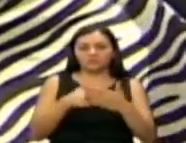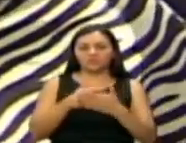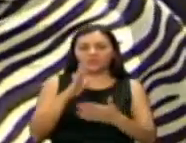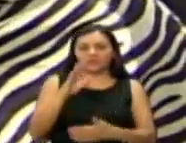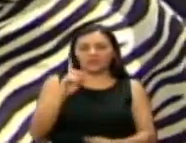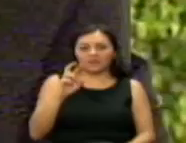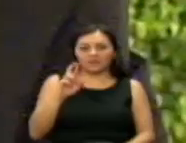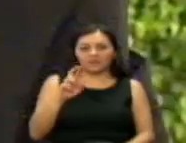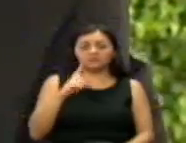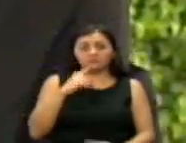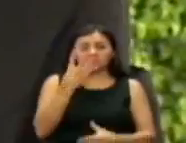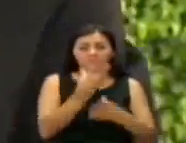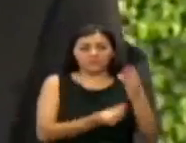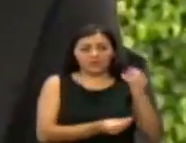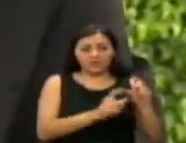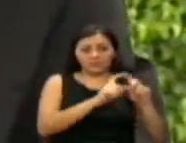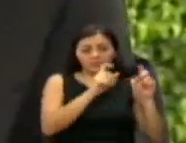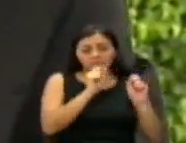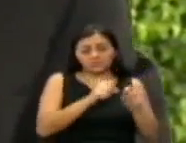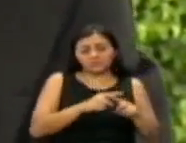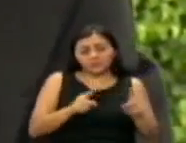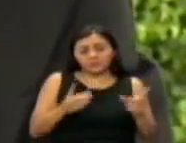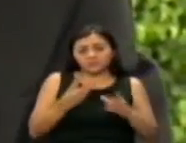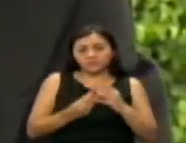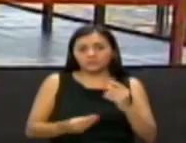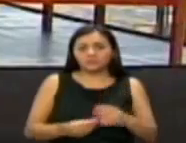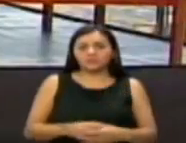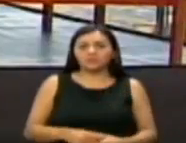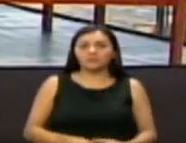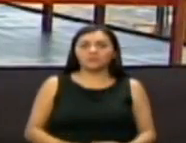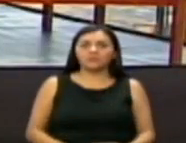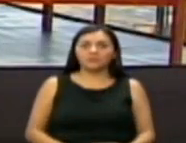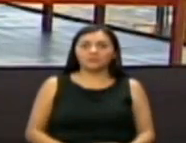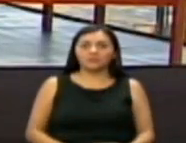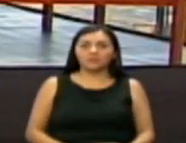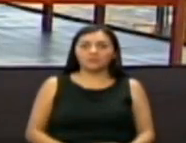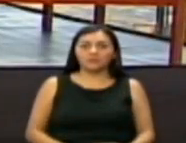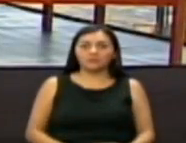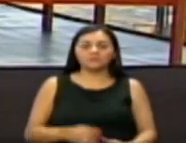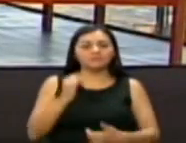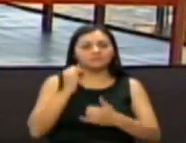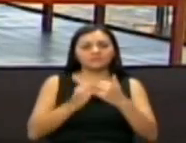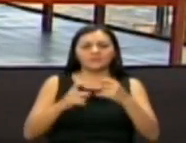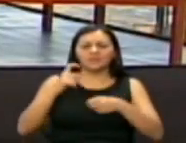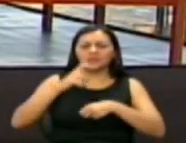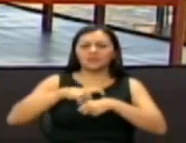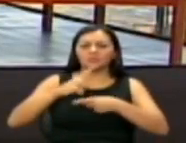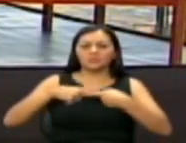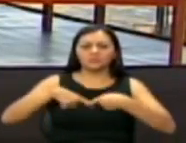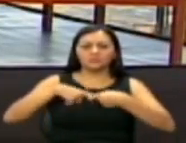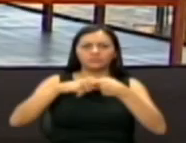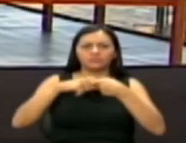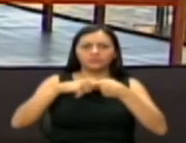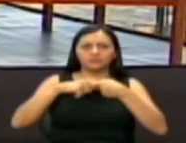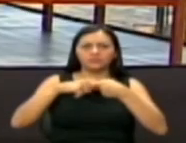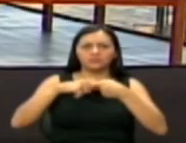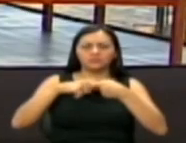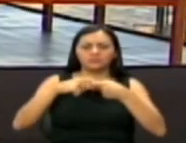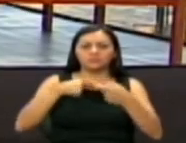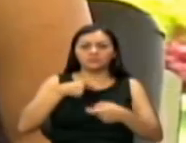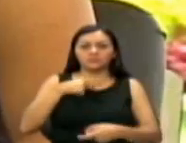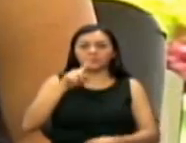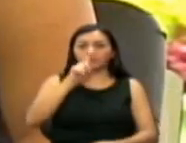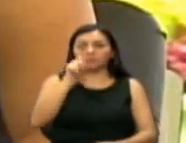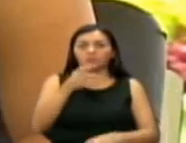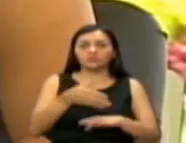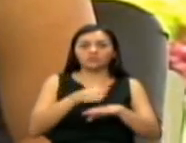por favor. Algunas veces fallan los consultores también. Sí, presidente, una última cosa. Por cuestión de tiempo, por favor, sí, Vicente. Una última pregunta, nada más en el ámbito